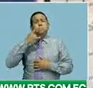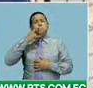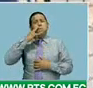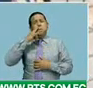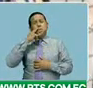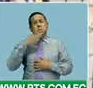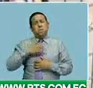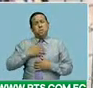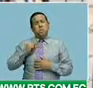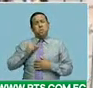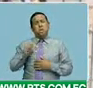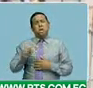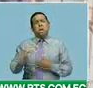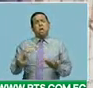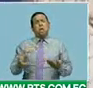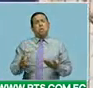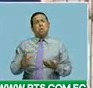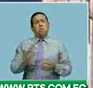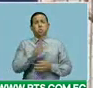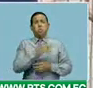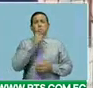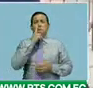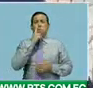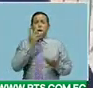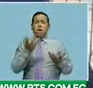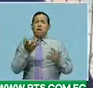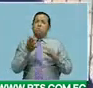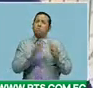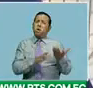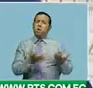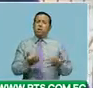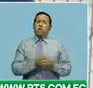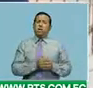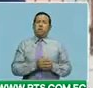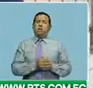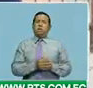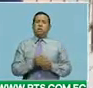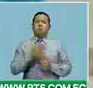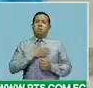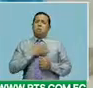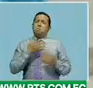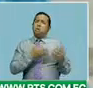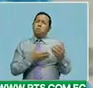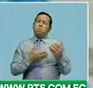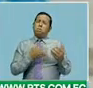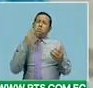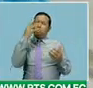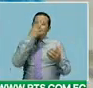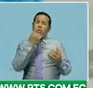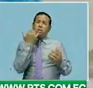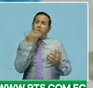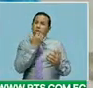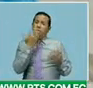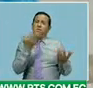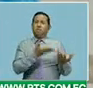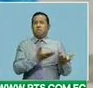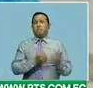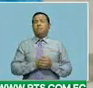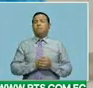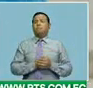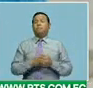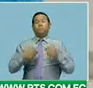del bebé también está hospitalizado. Un niño alegre, juguetón, risueño. En todo caso, busco a la persona con la que tengo